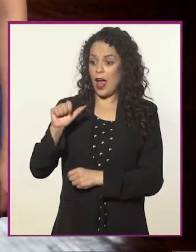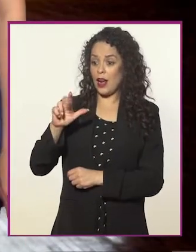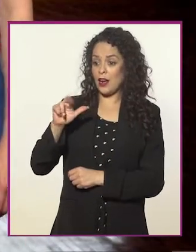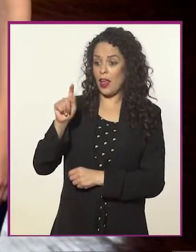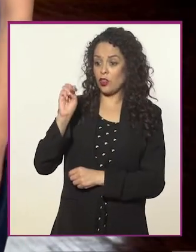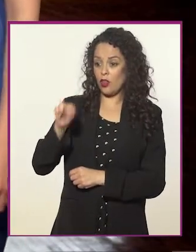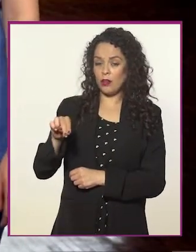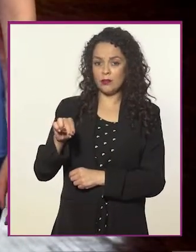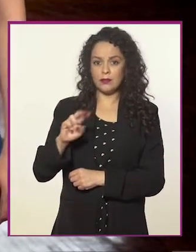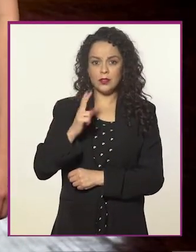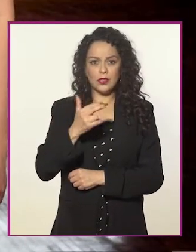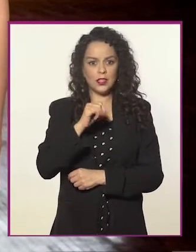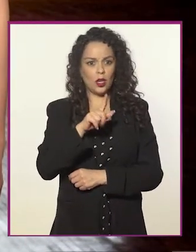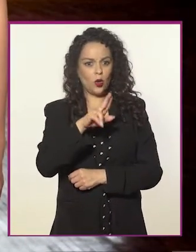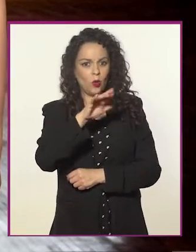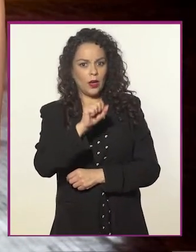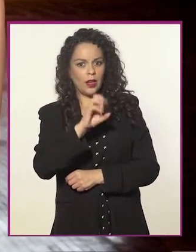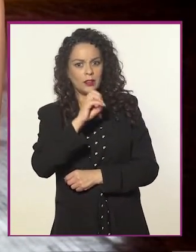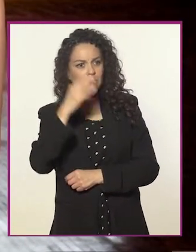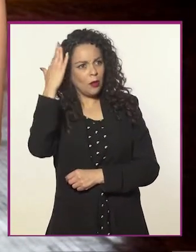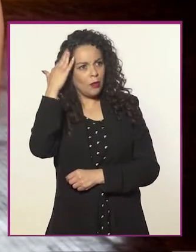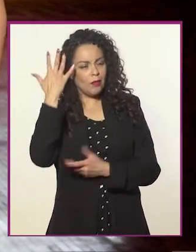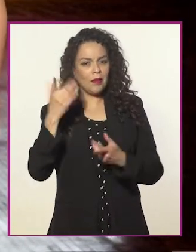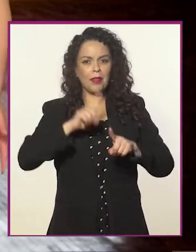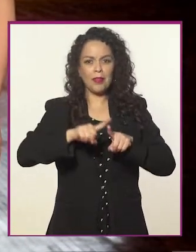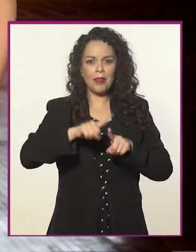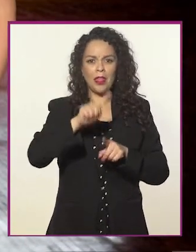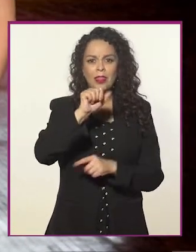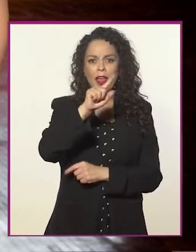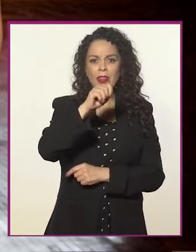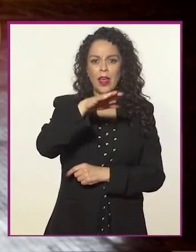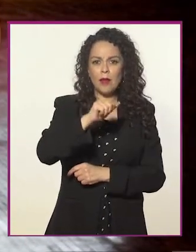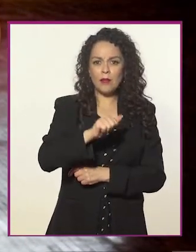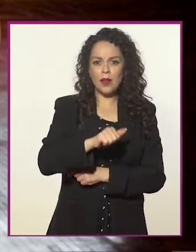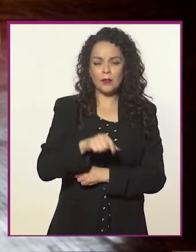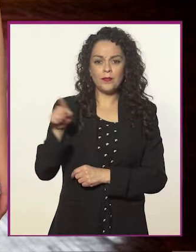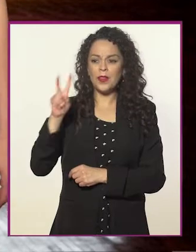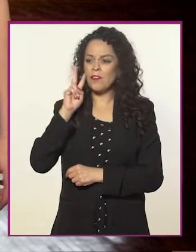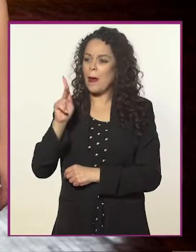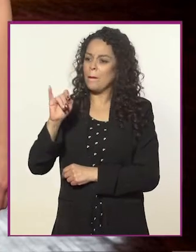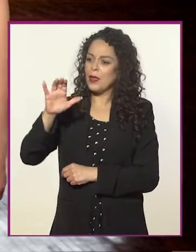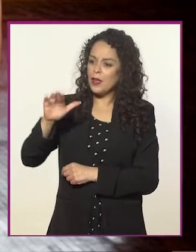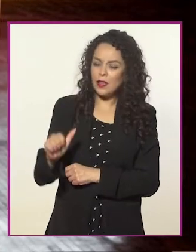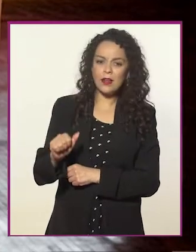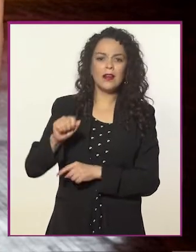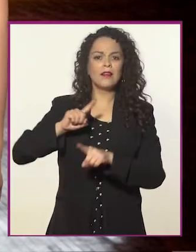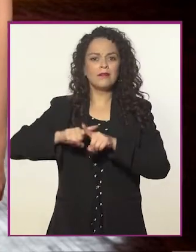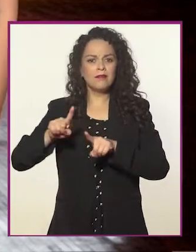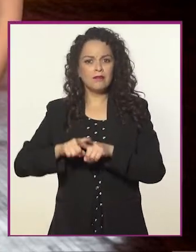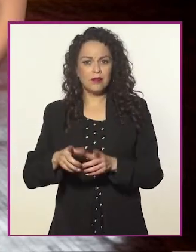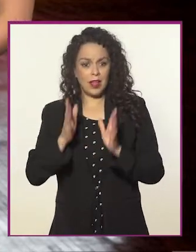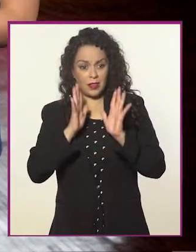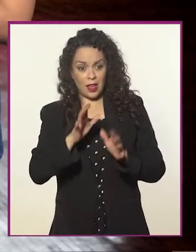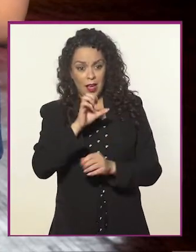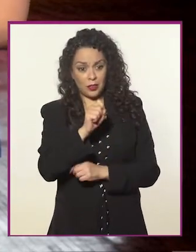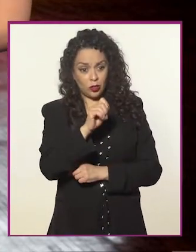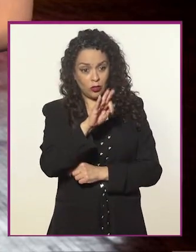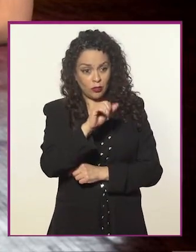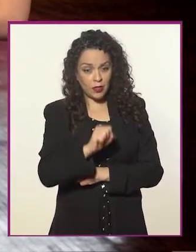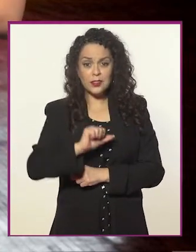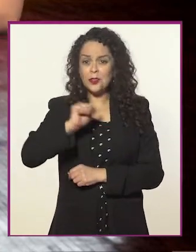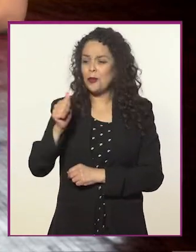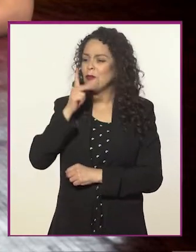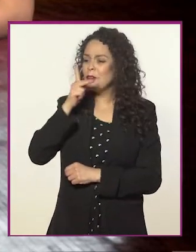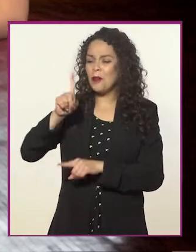Chiluca, sotea, choya, maceta, otatema. Pica, lica y califica. ¿Ya estufas? Pues boinas para los